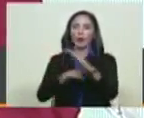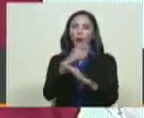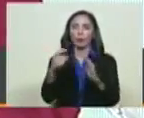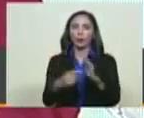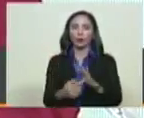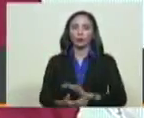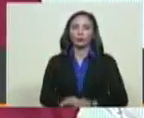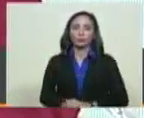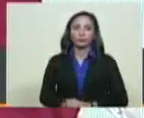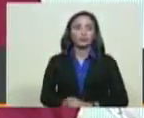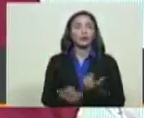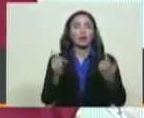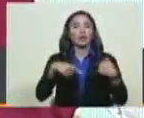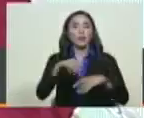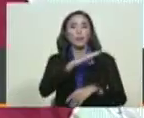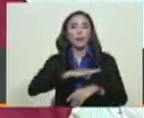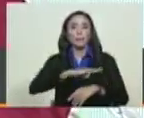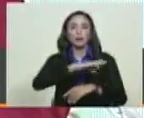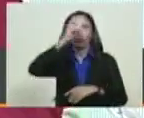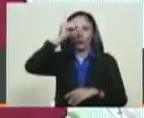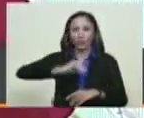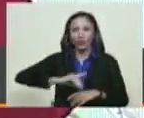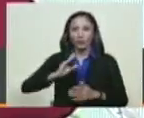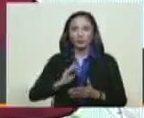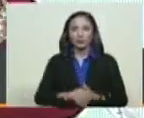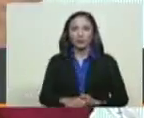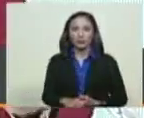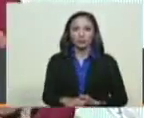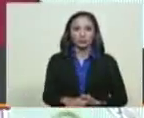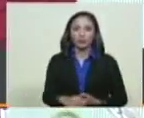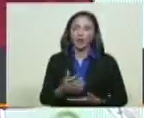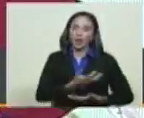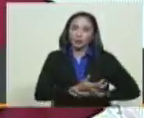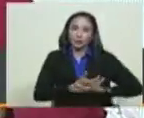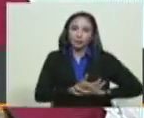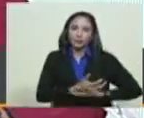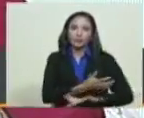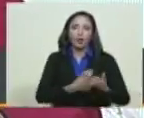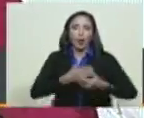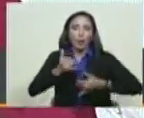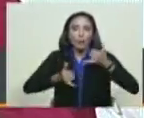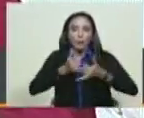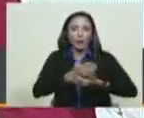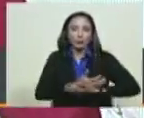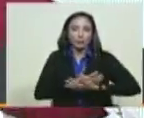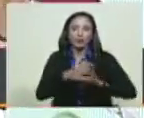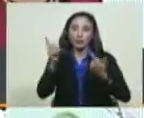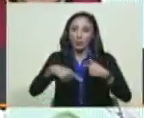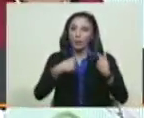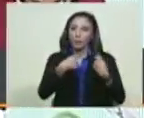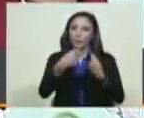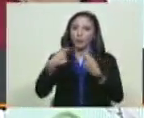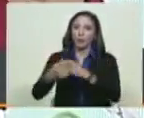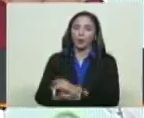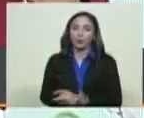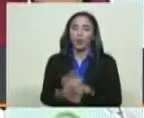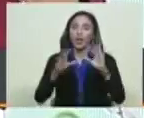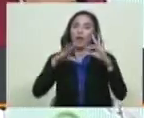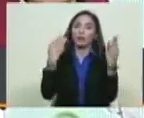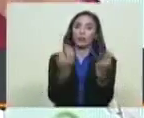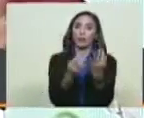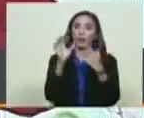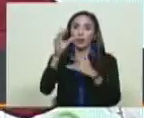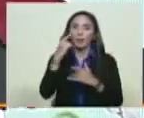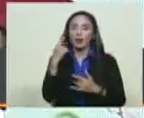de la misión cerebral y hernández de lactancia materna solo en lugares de la patria